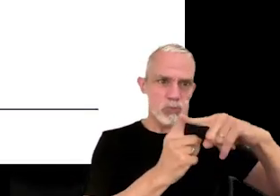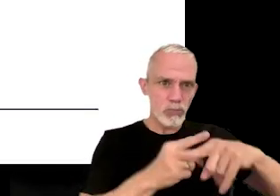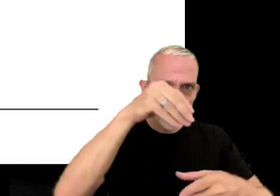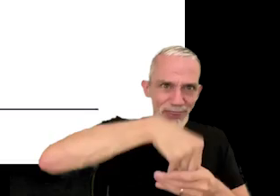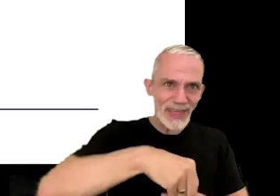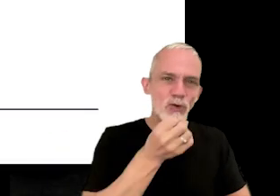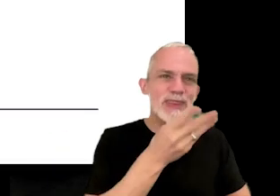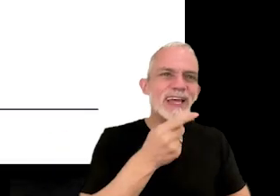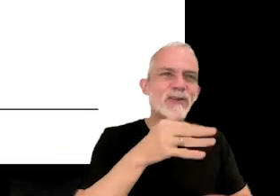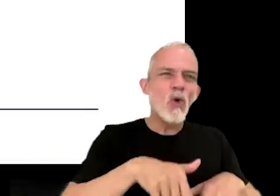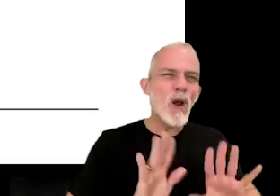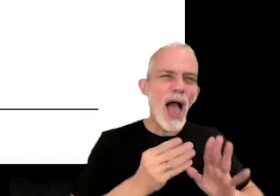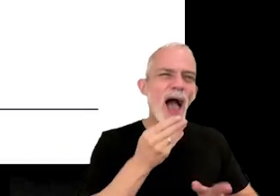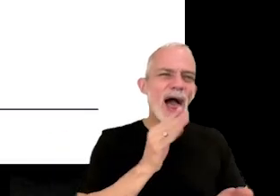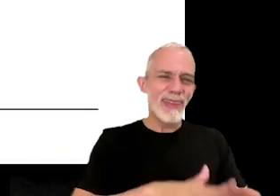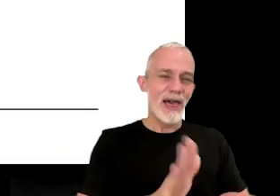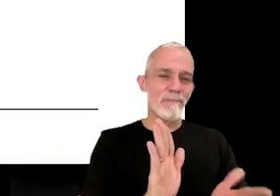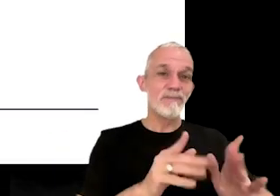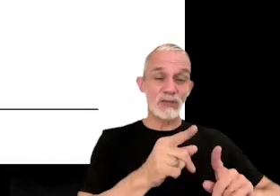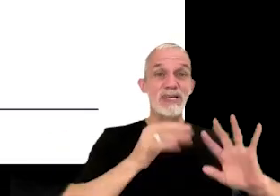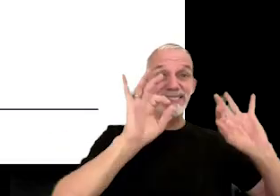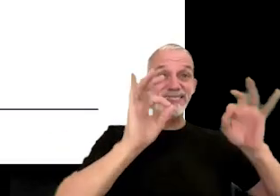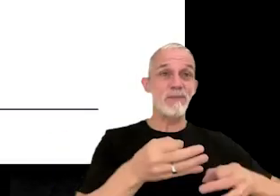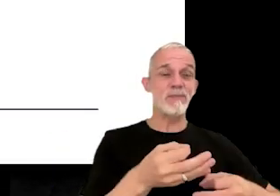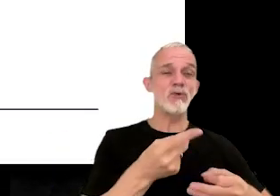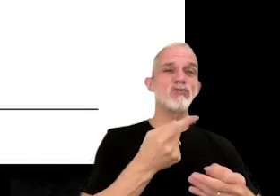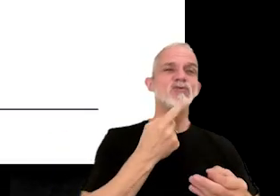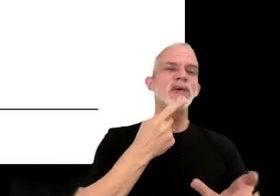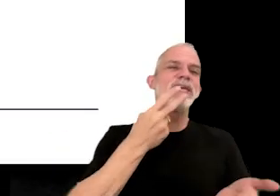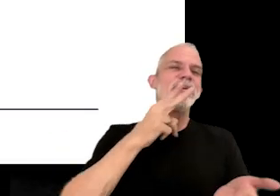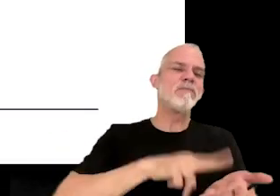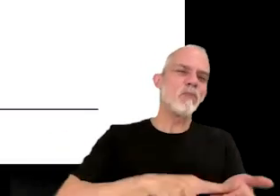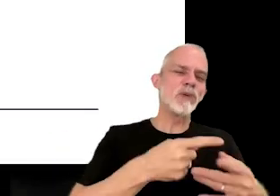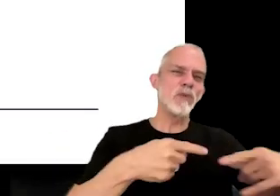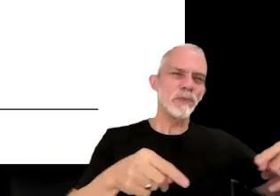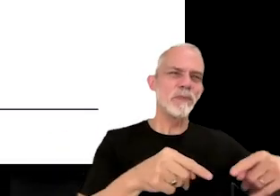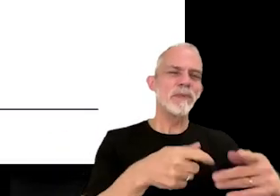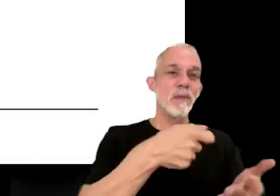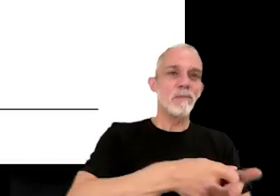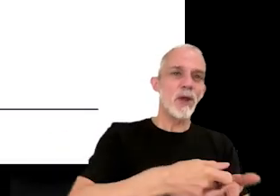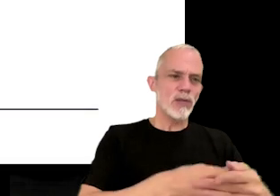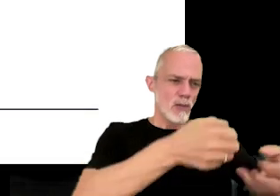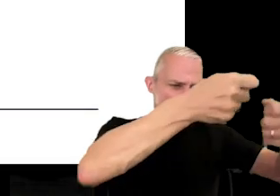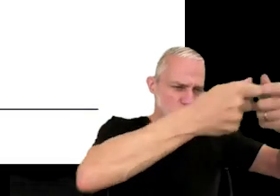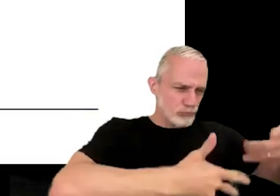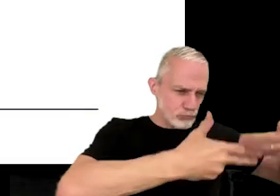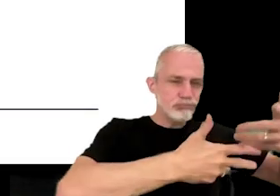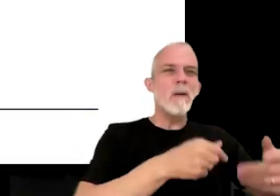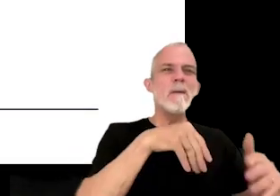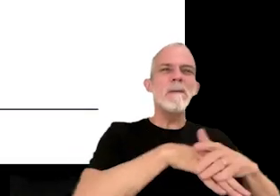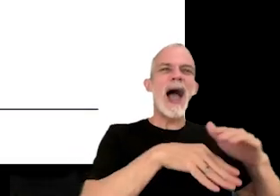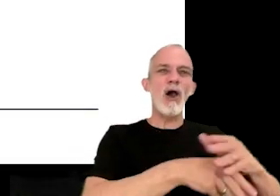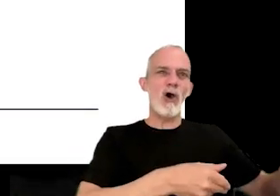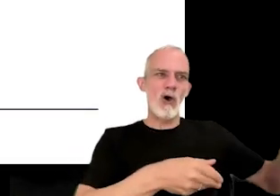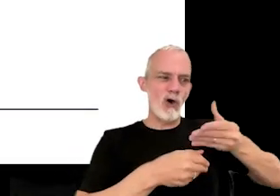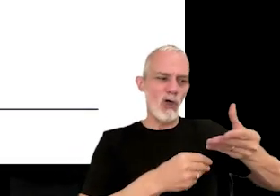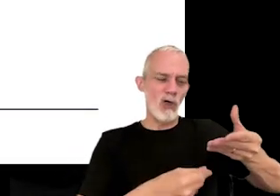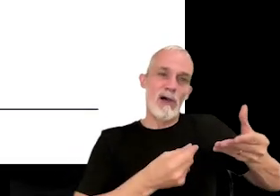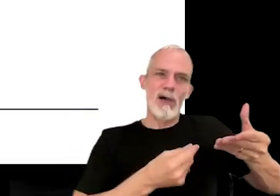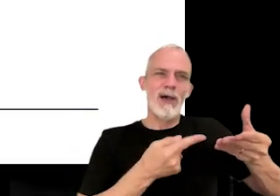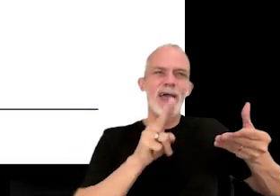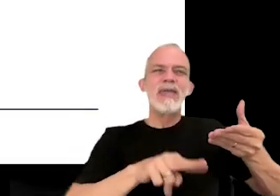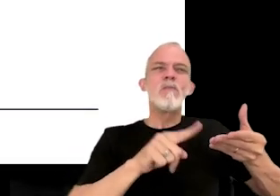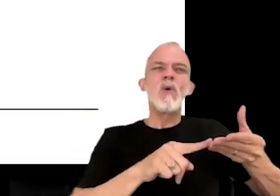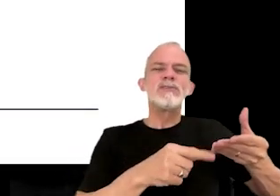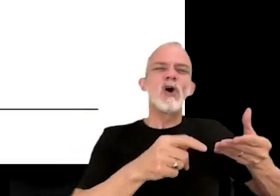jurada. Sabemos que el importe a los débitos y créditos viene en extractos que entrega el banco y que